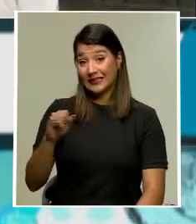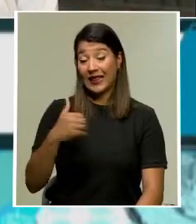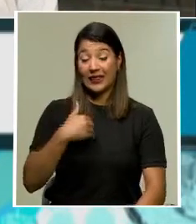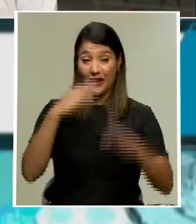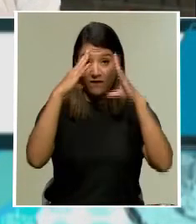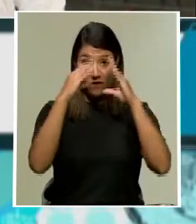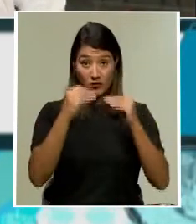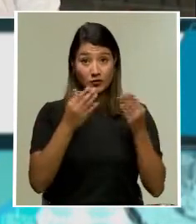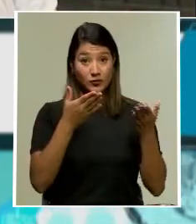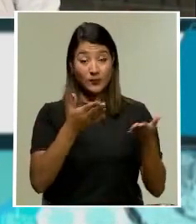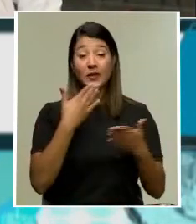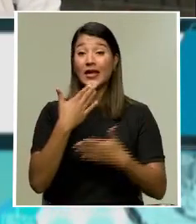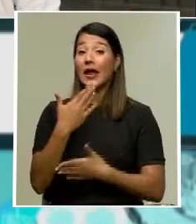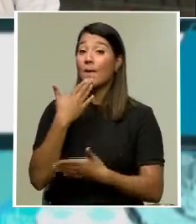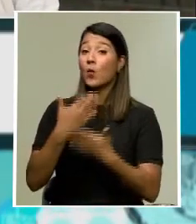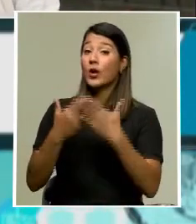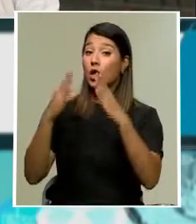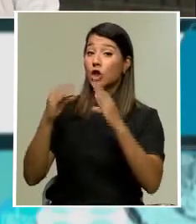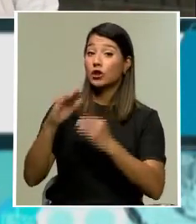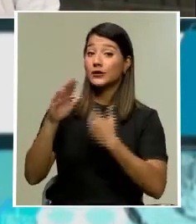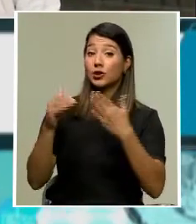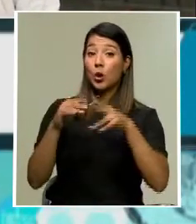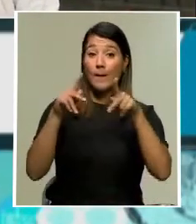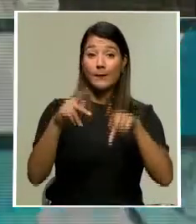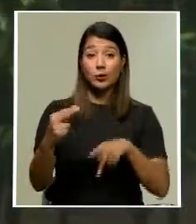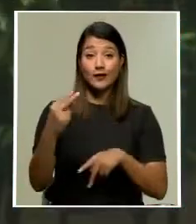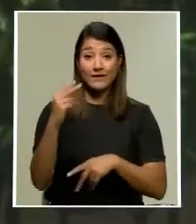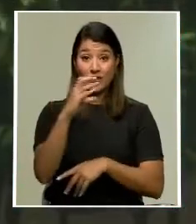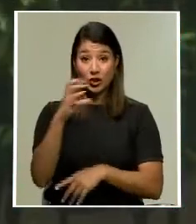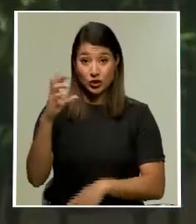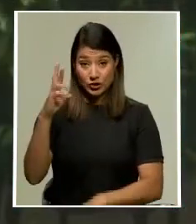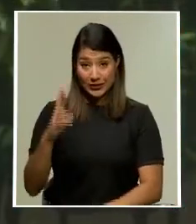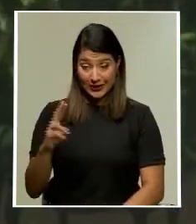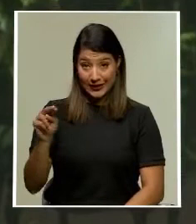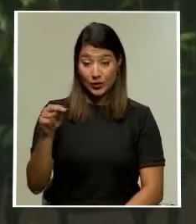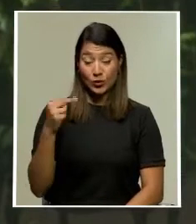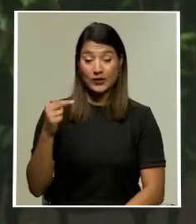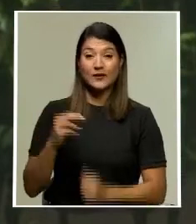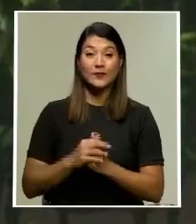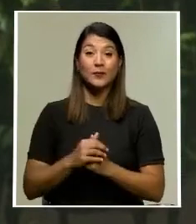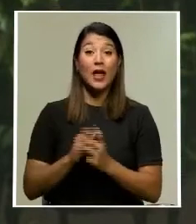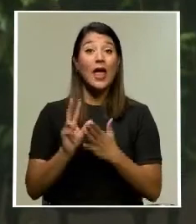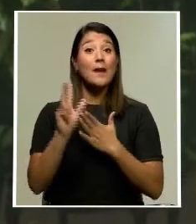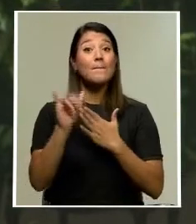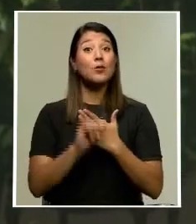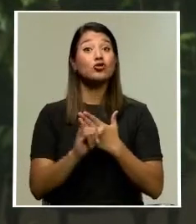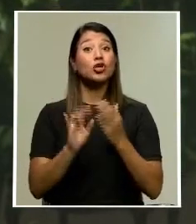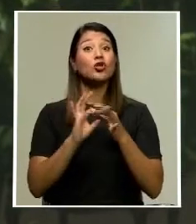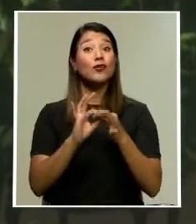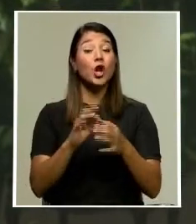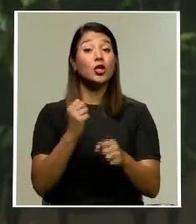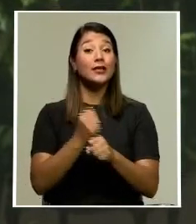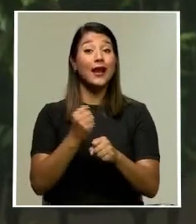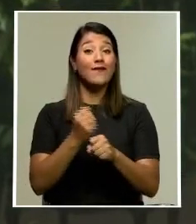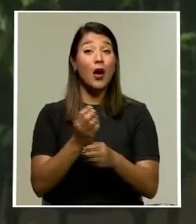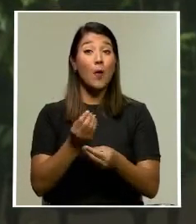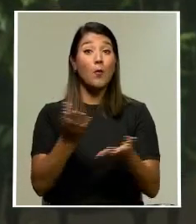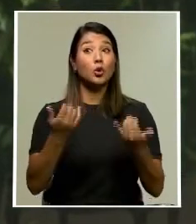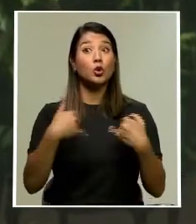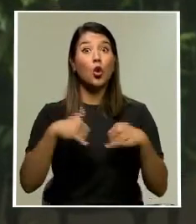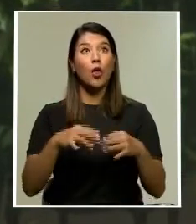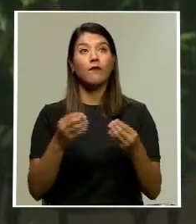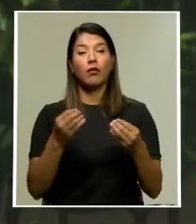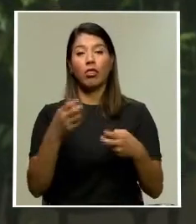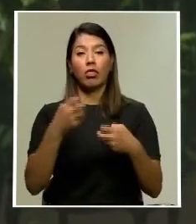Gracias, buenas noches a todos los que nos siguen a través de Costa Rica Noticias. El tema del proyecto de empleo público sigue dando muchísimo de qué